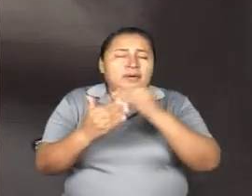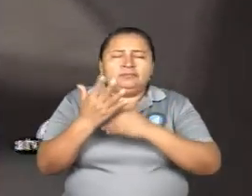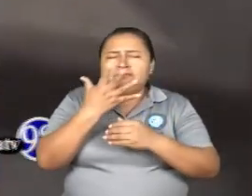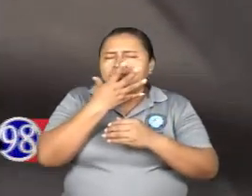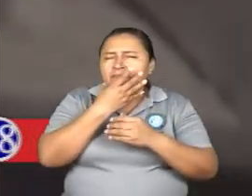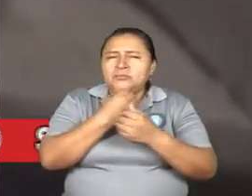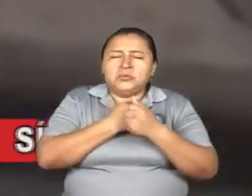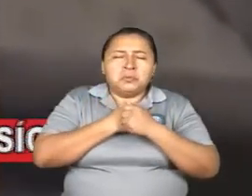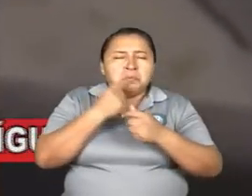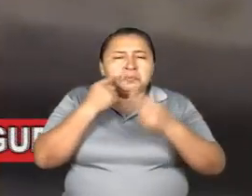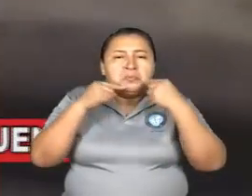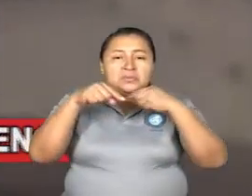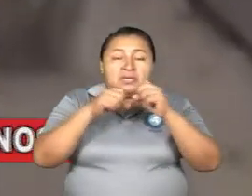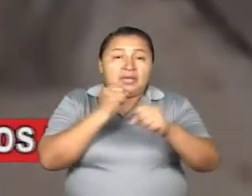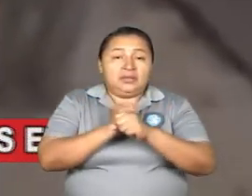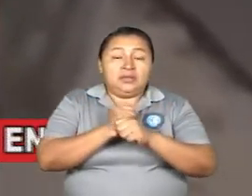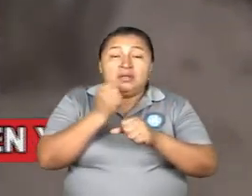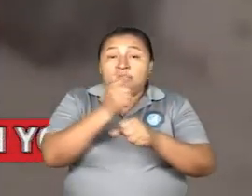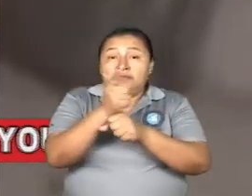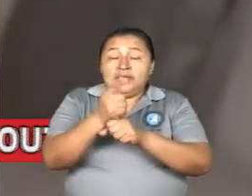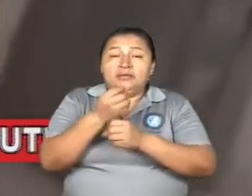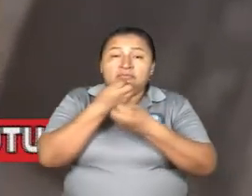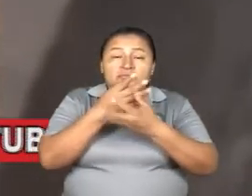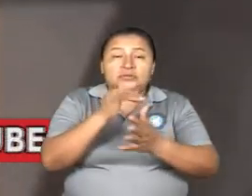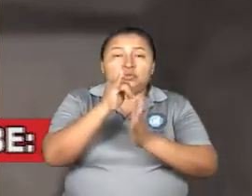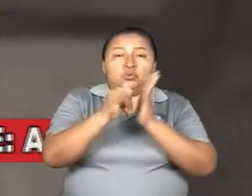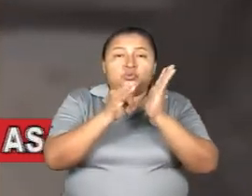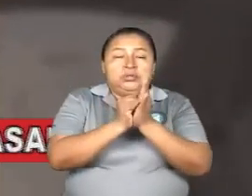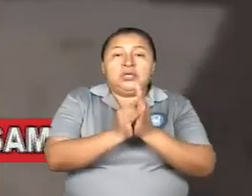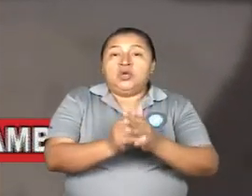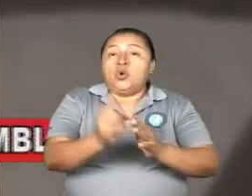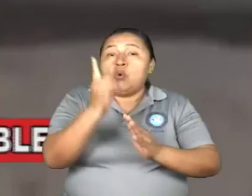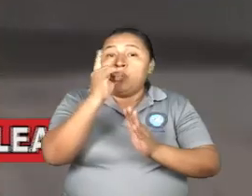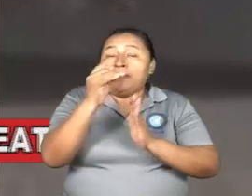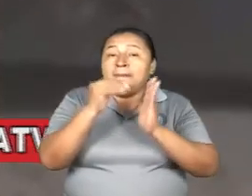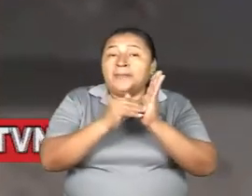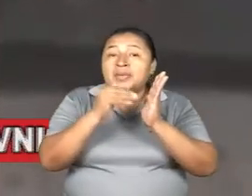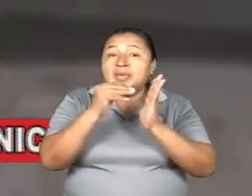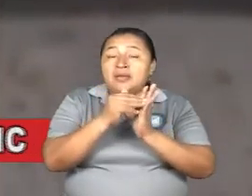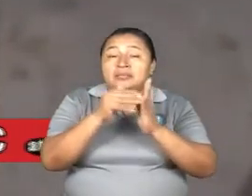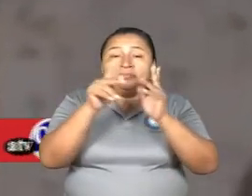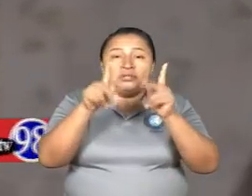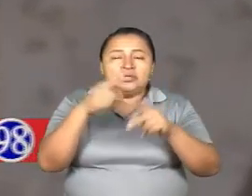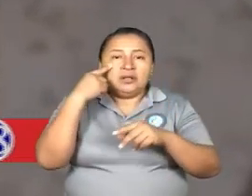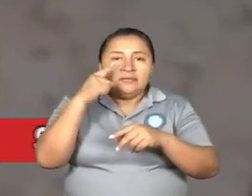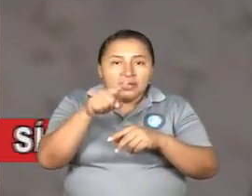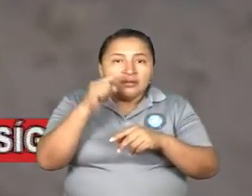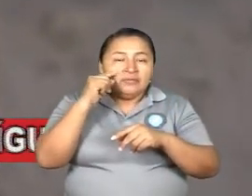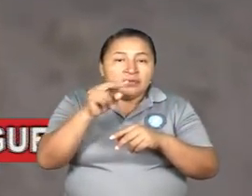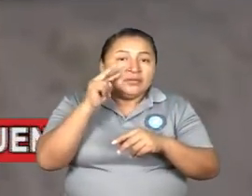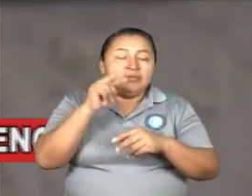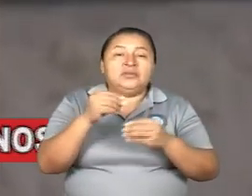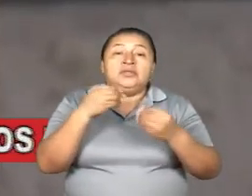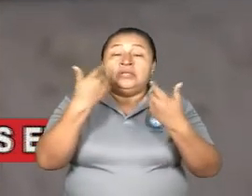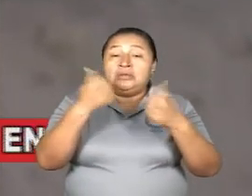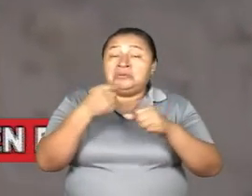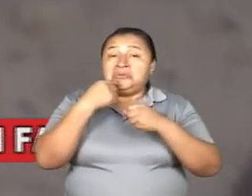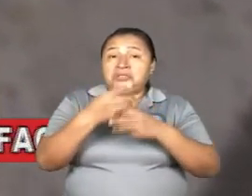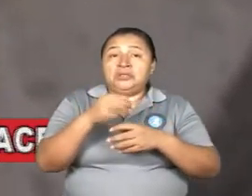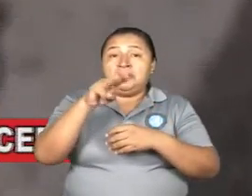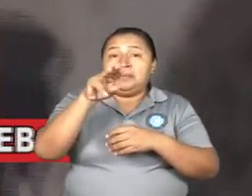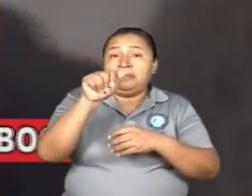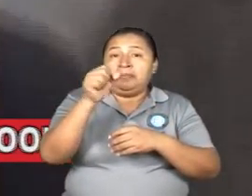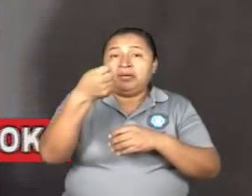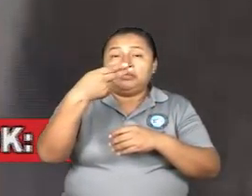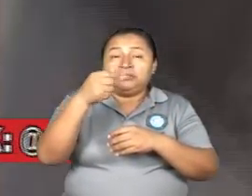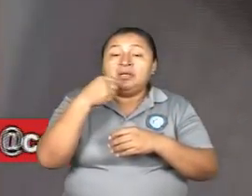conmovedores de este año. El video publicado en YouTube ha superado el 1.5 millones de visualizaciones. Según publica Mashable,